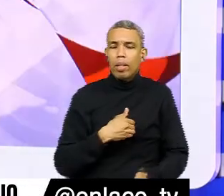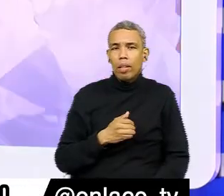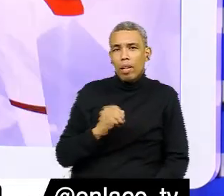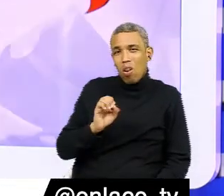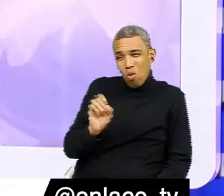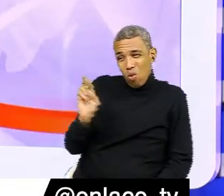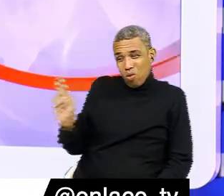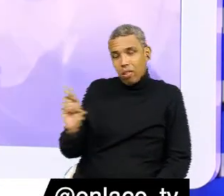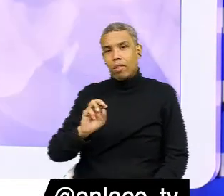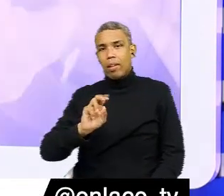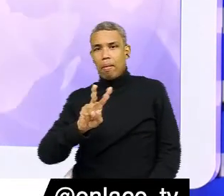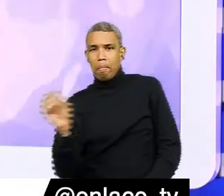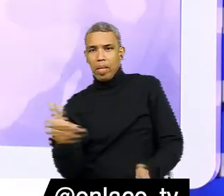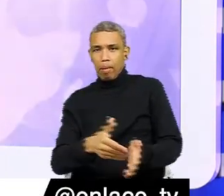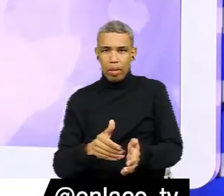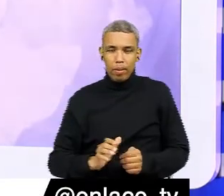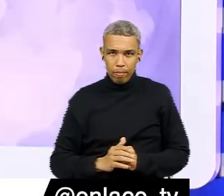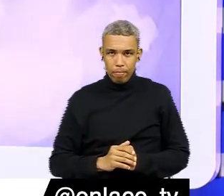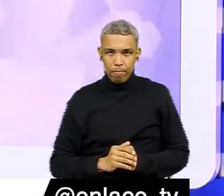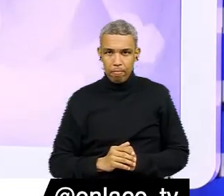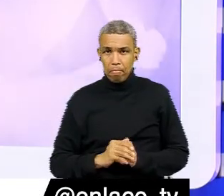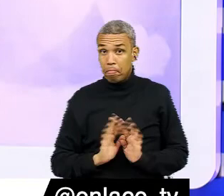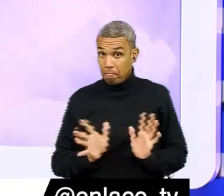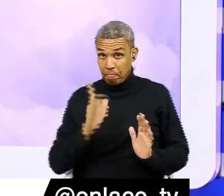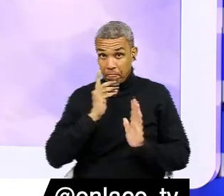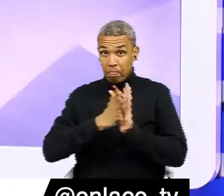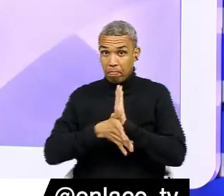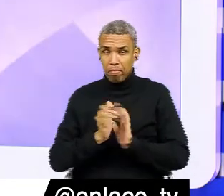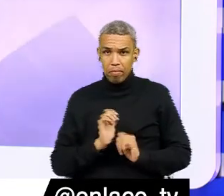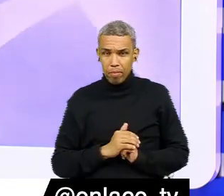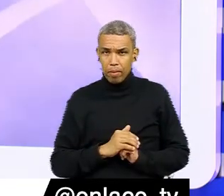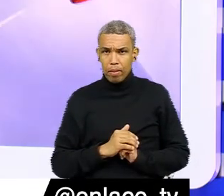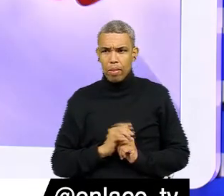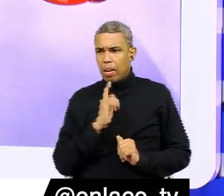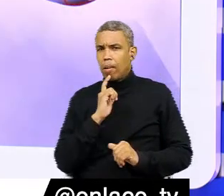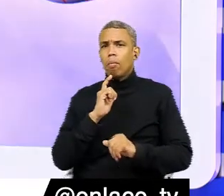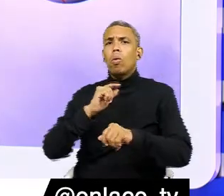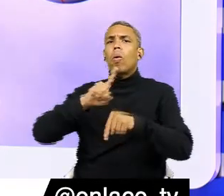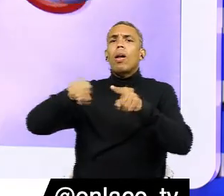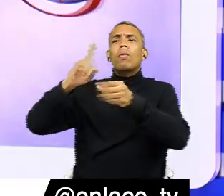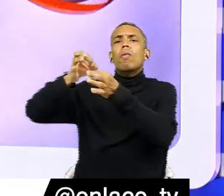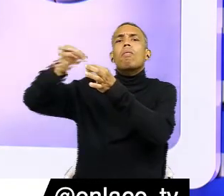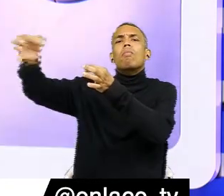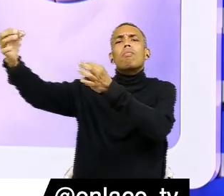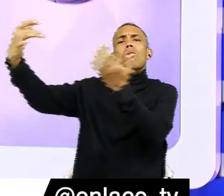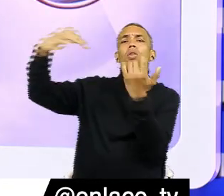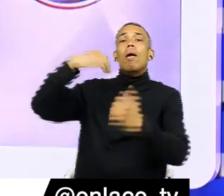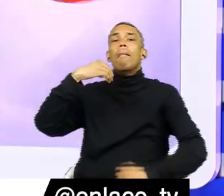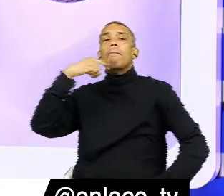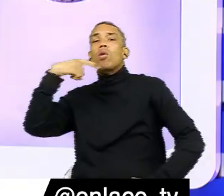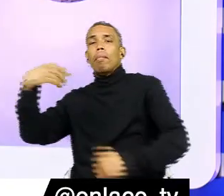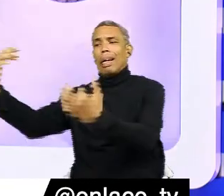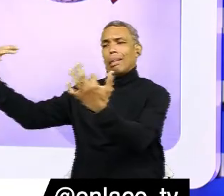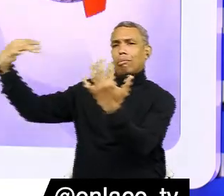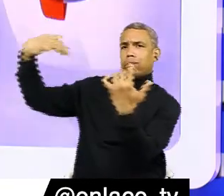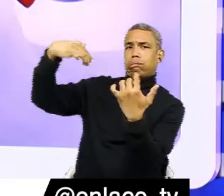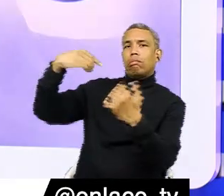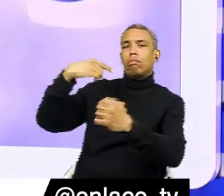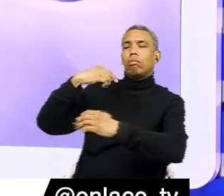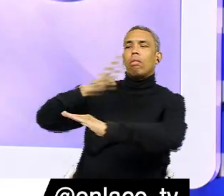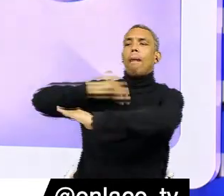para Oriental, será el valor de las boletas, no habrá cierre de fronteras, los niños mayores de 15